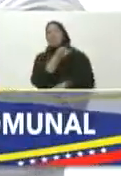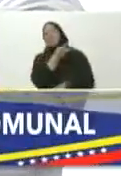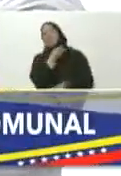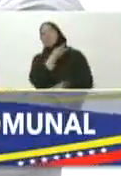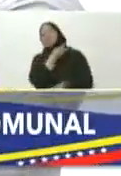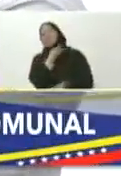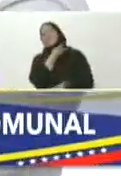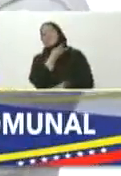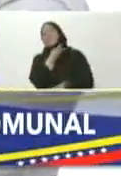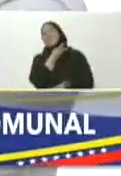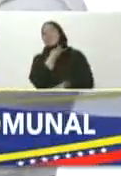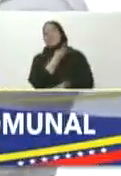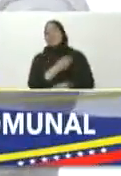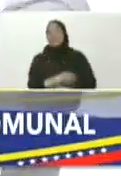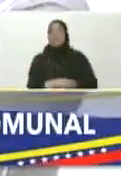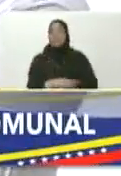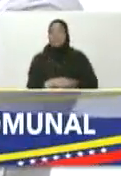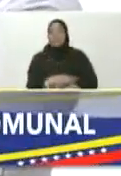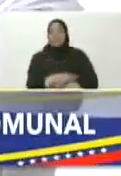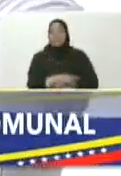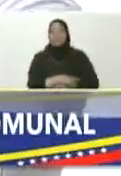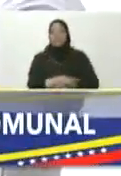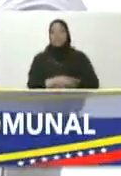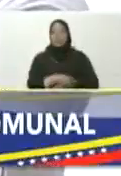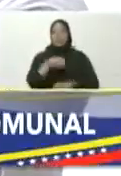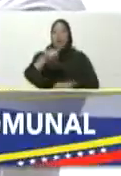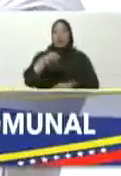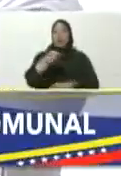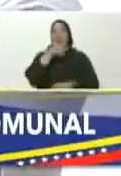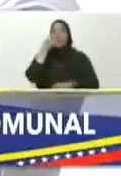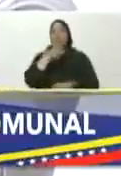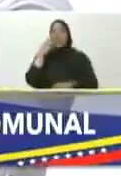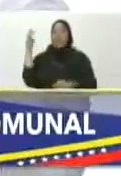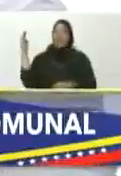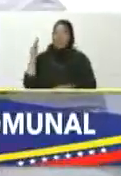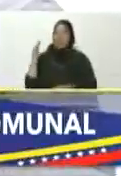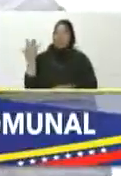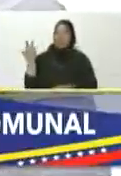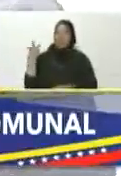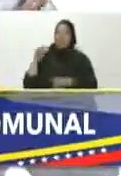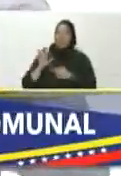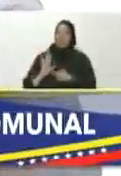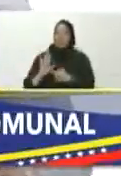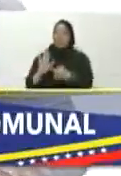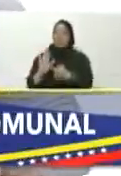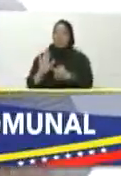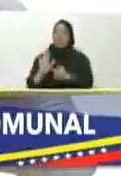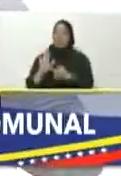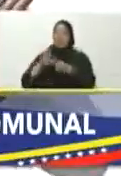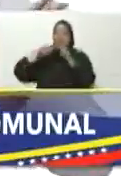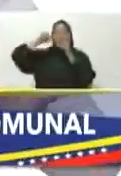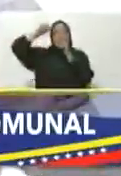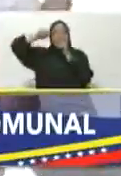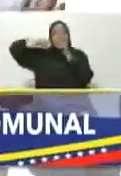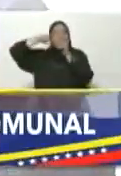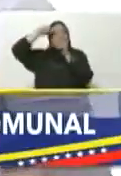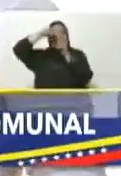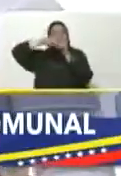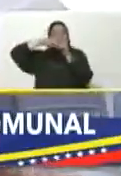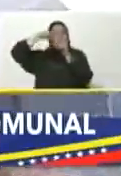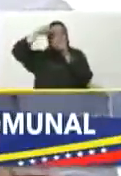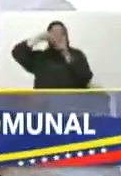gobernador Rafael Lacaba. En esta tarde le venimos a presentar una cámara y